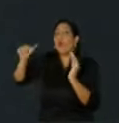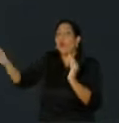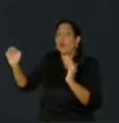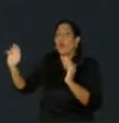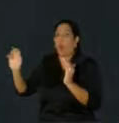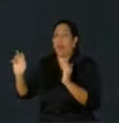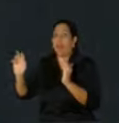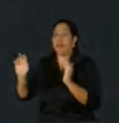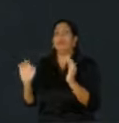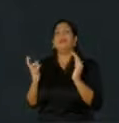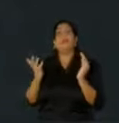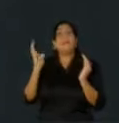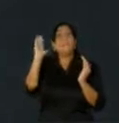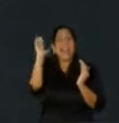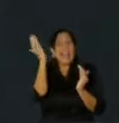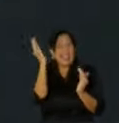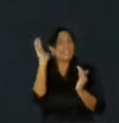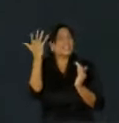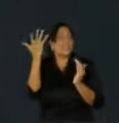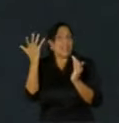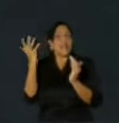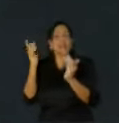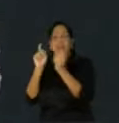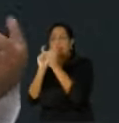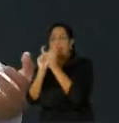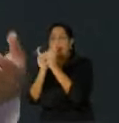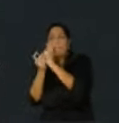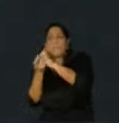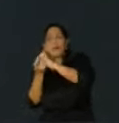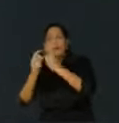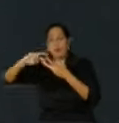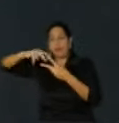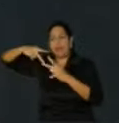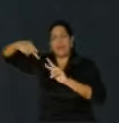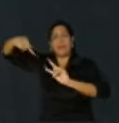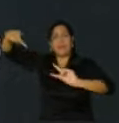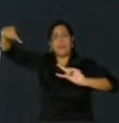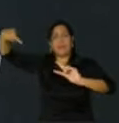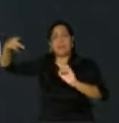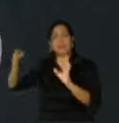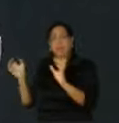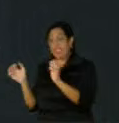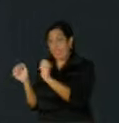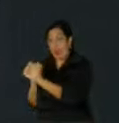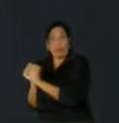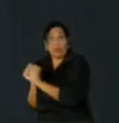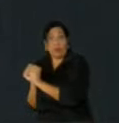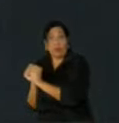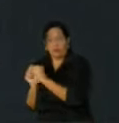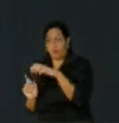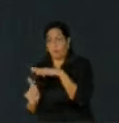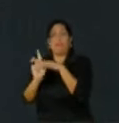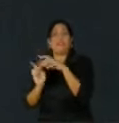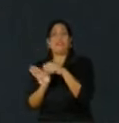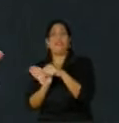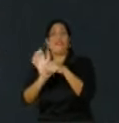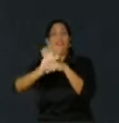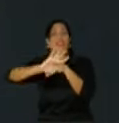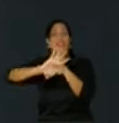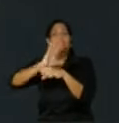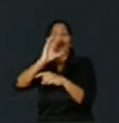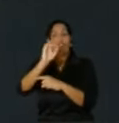teoriza, ¿verdad?, que pudo haber una posible recombinación genética al haber expuesto estas dos especies juntas que creó el COVID-19 como hoy lo conocemos,